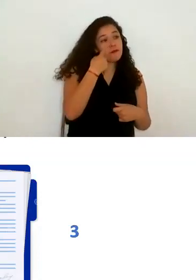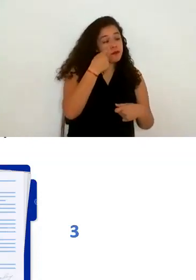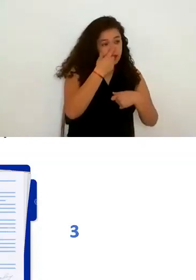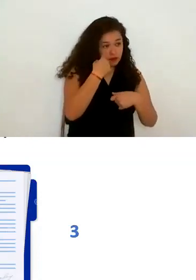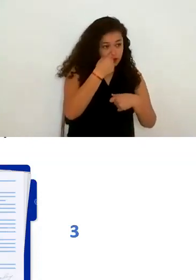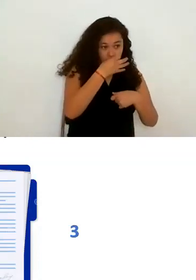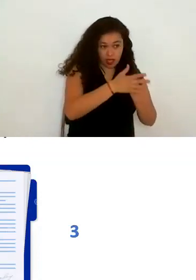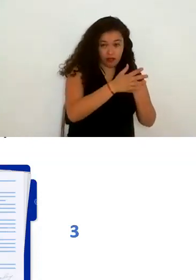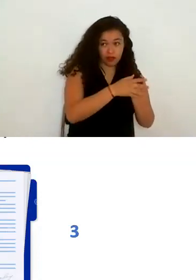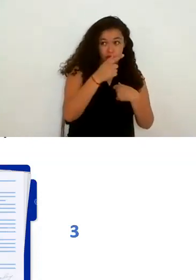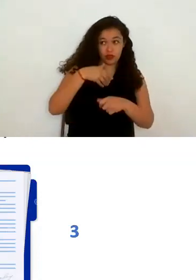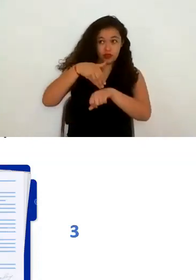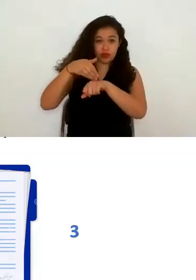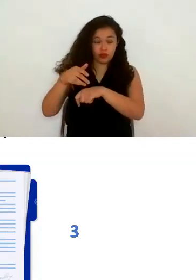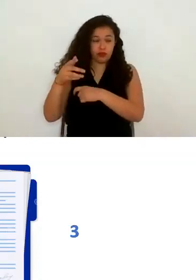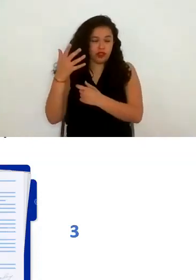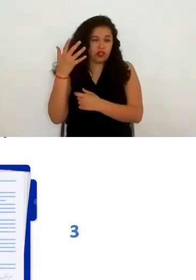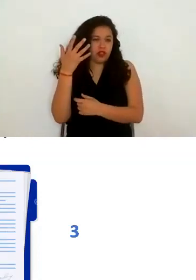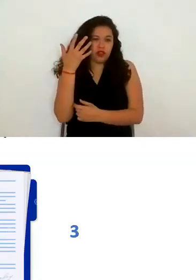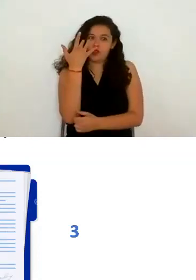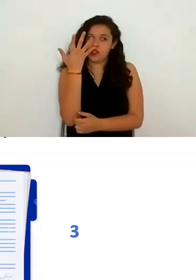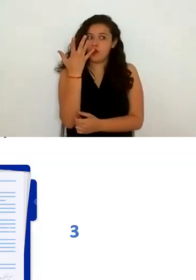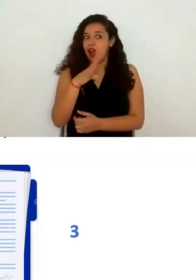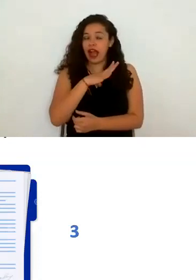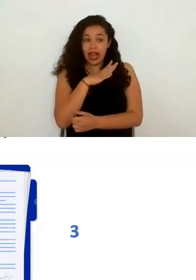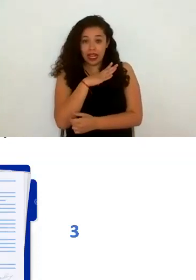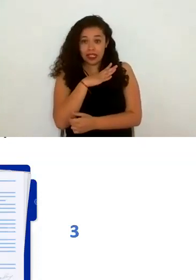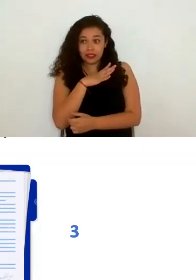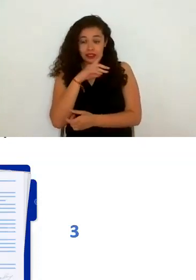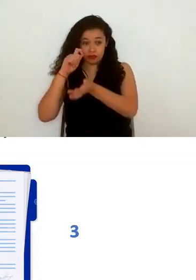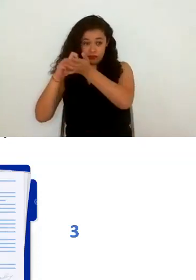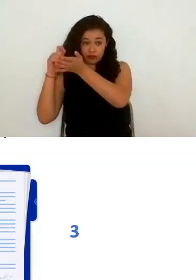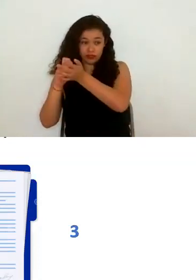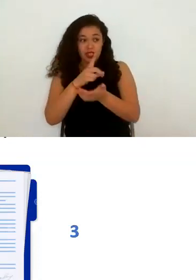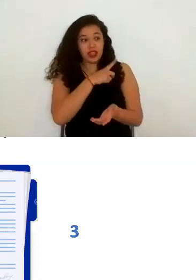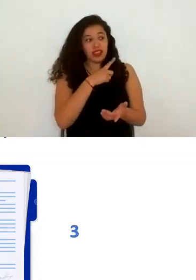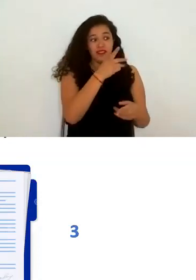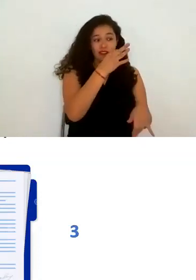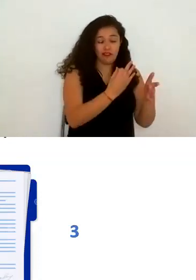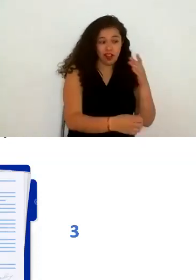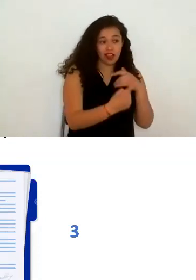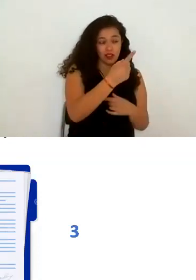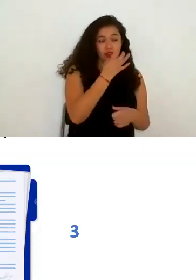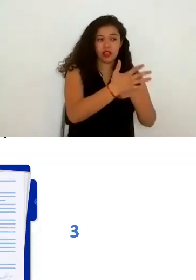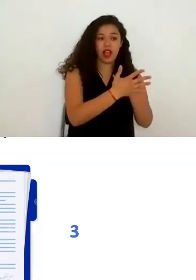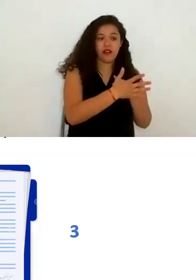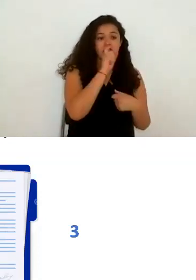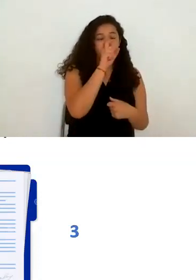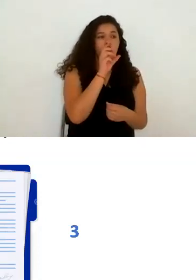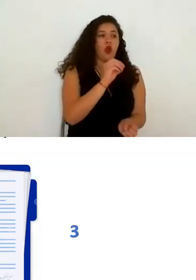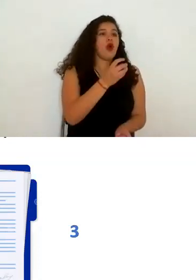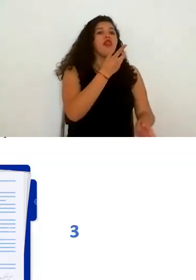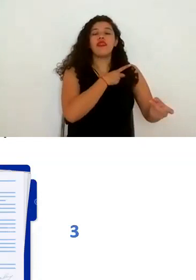se conforma por 50 hojas, que regrese con las 50 hojas. Sobre todo en